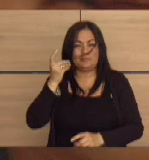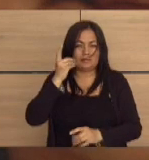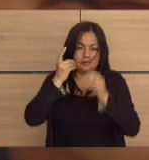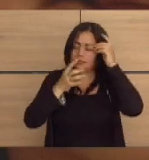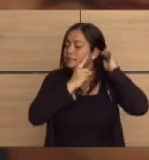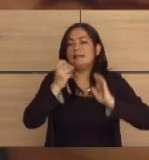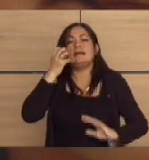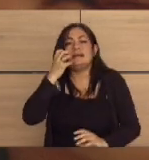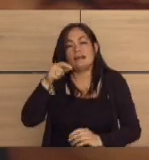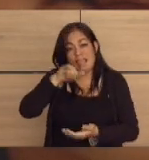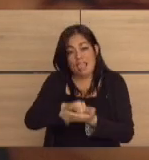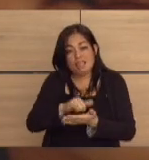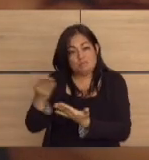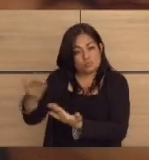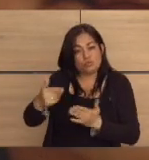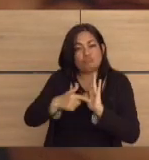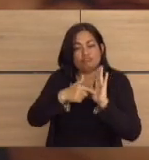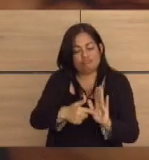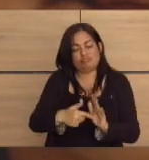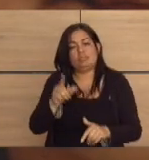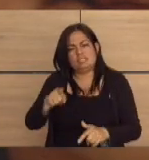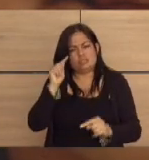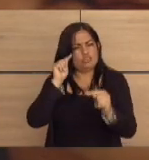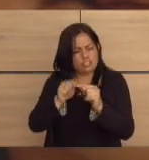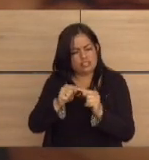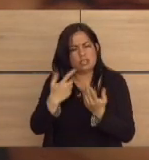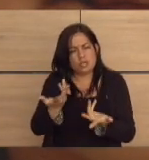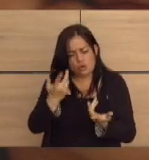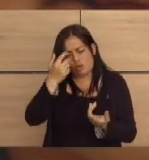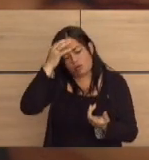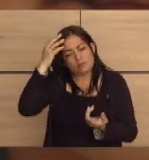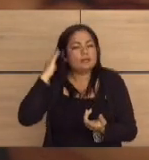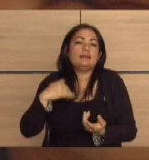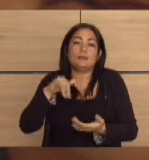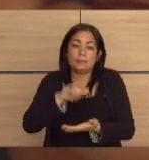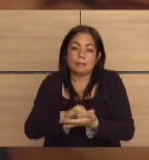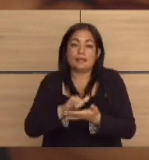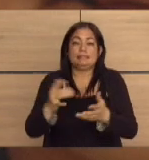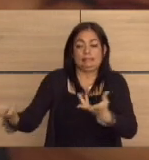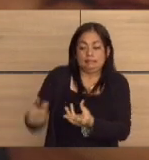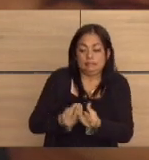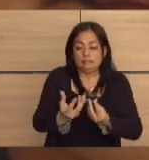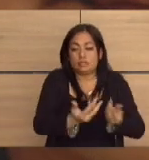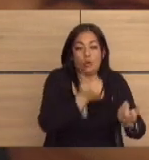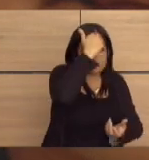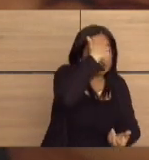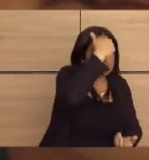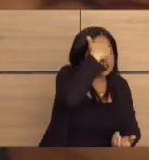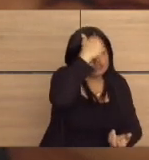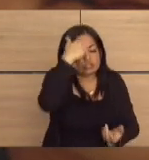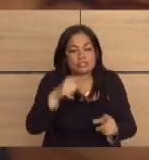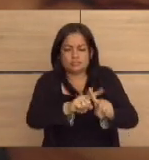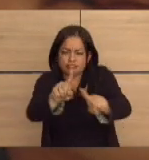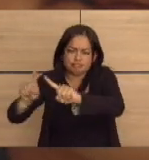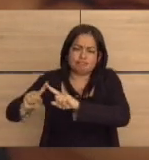República que crea una comisión plural con integrantes de la academia, de los maestros, de los